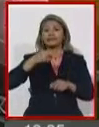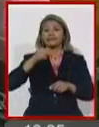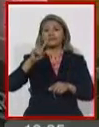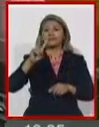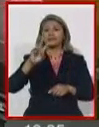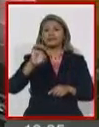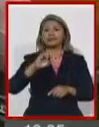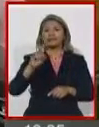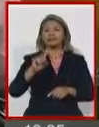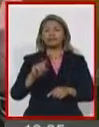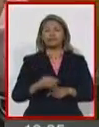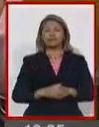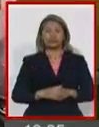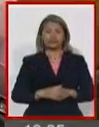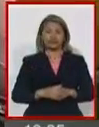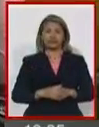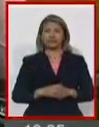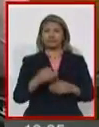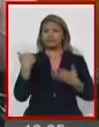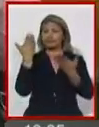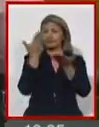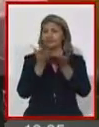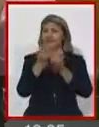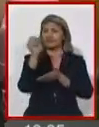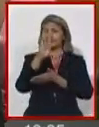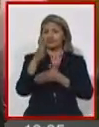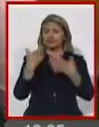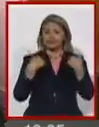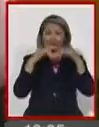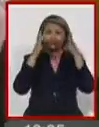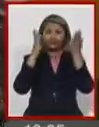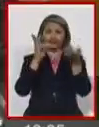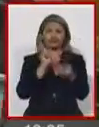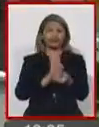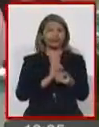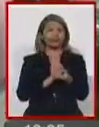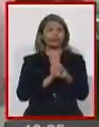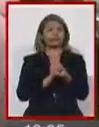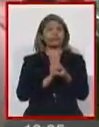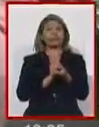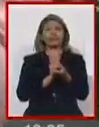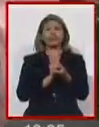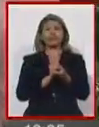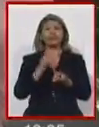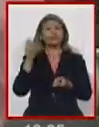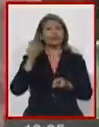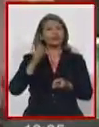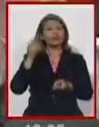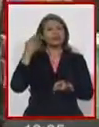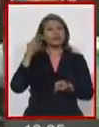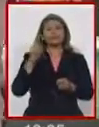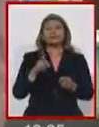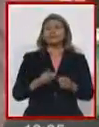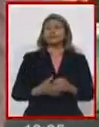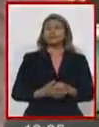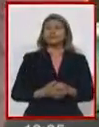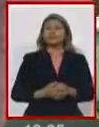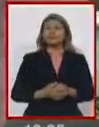quien afortunadamente se encuentra en Brasil ya recibiendo atención médica, la atención médica necesaria.